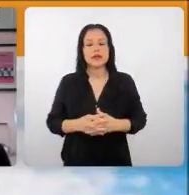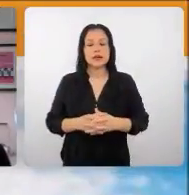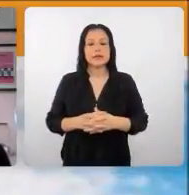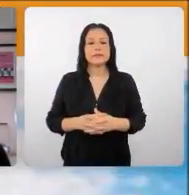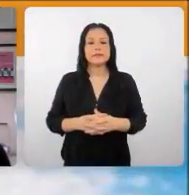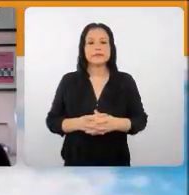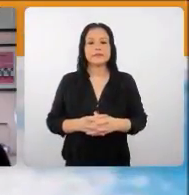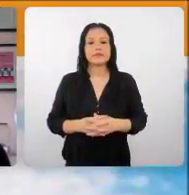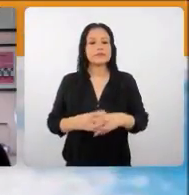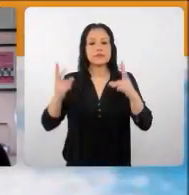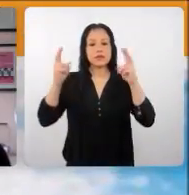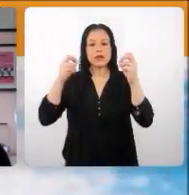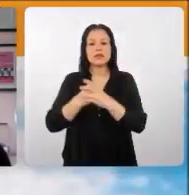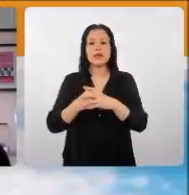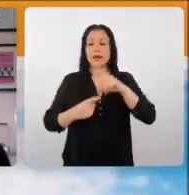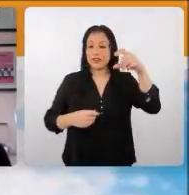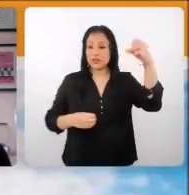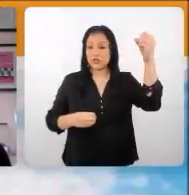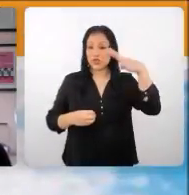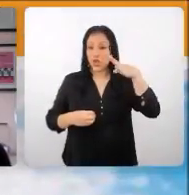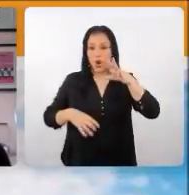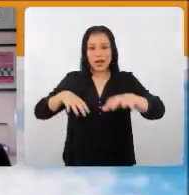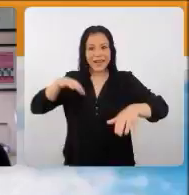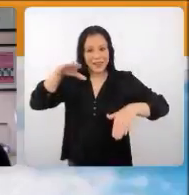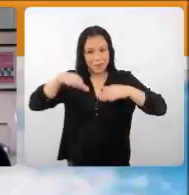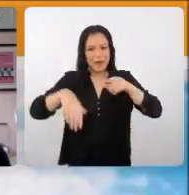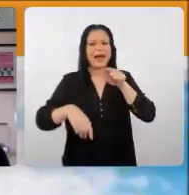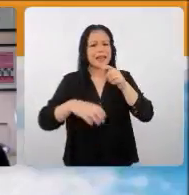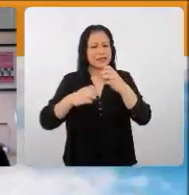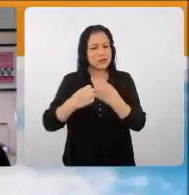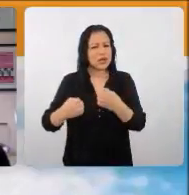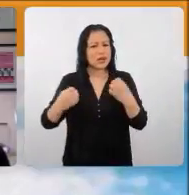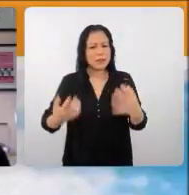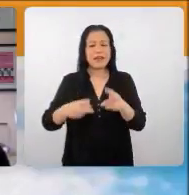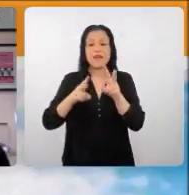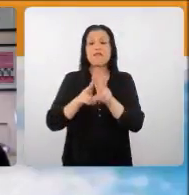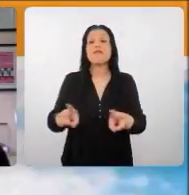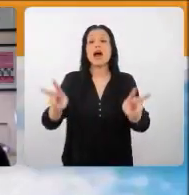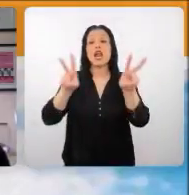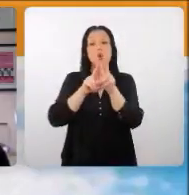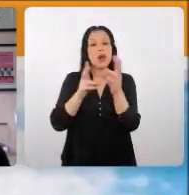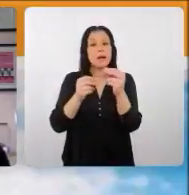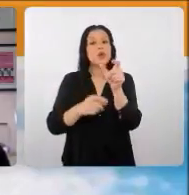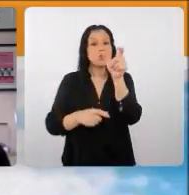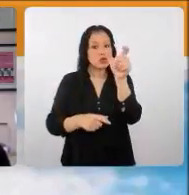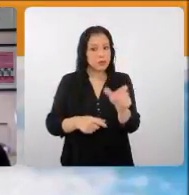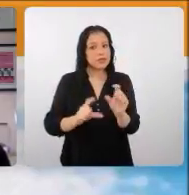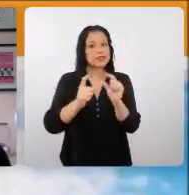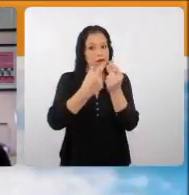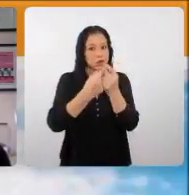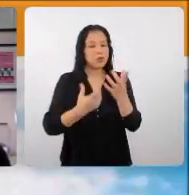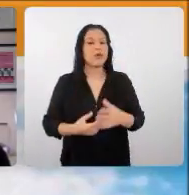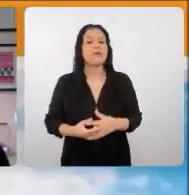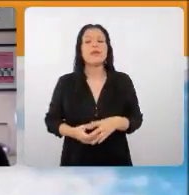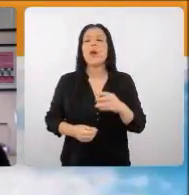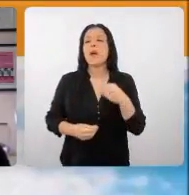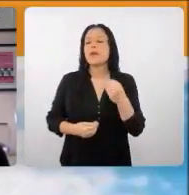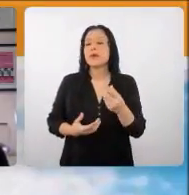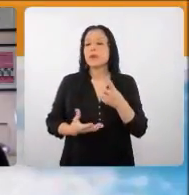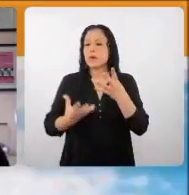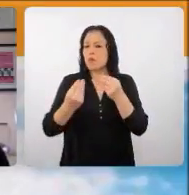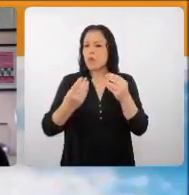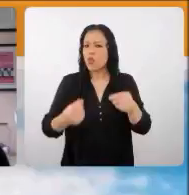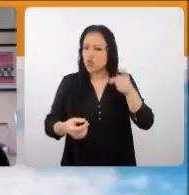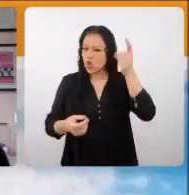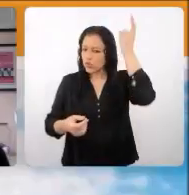Lo que es sol y playa, también es un elemento que se valora mucho por el alemán, ¿sí? Justamente muchos